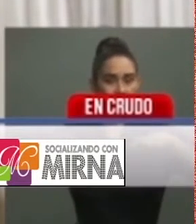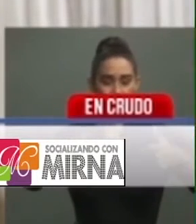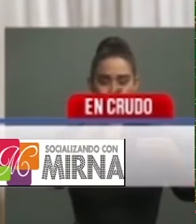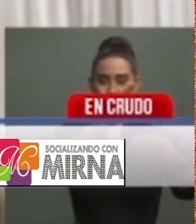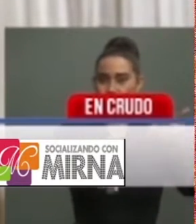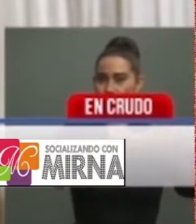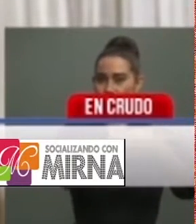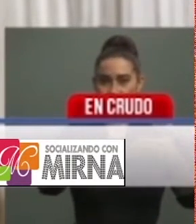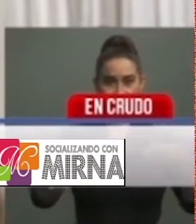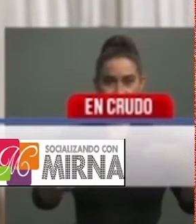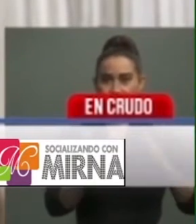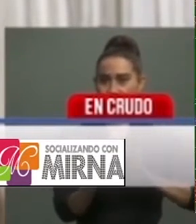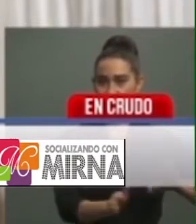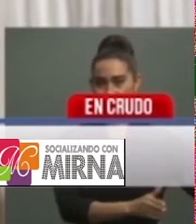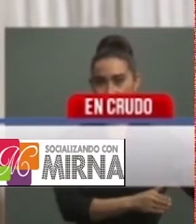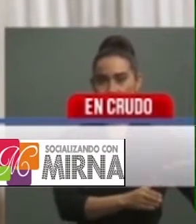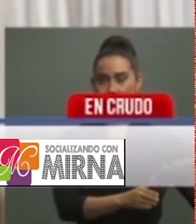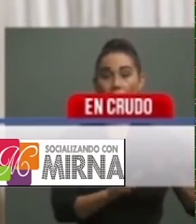clases